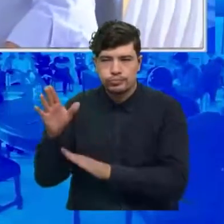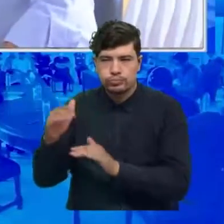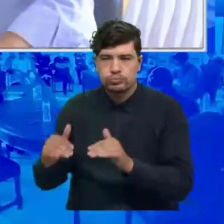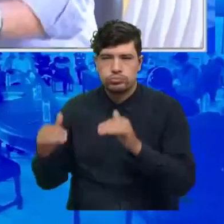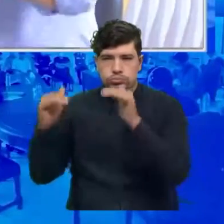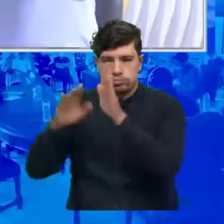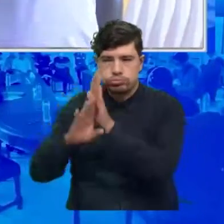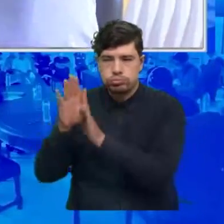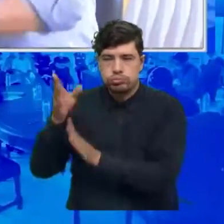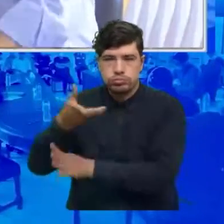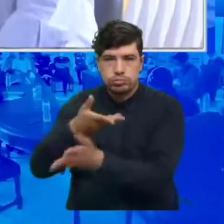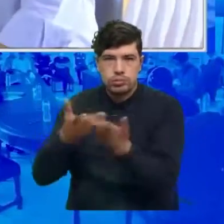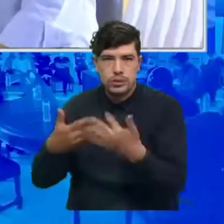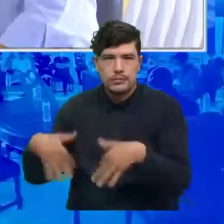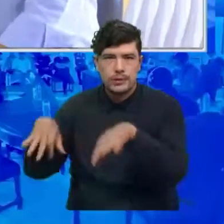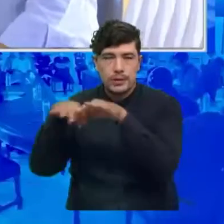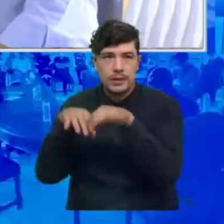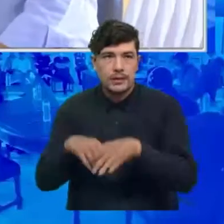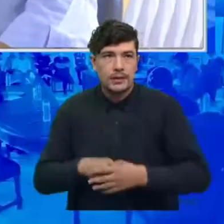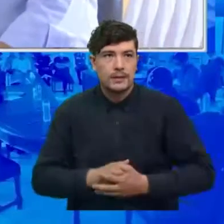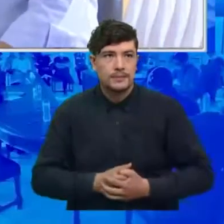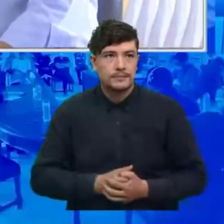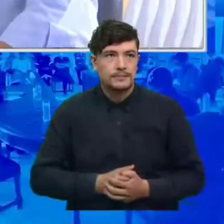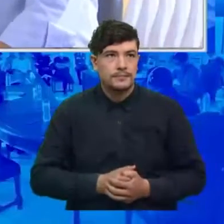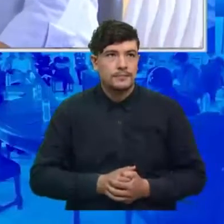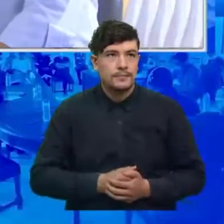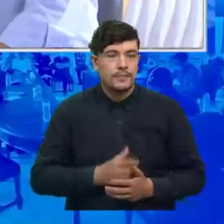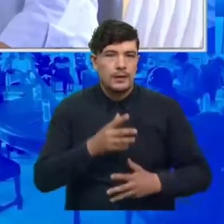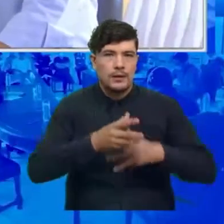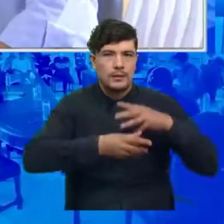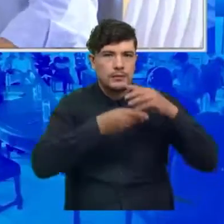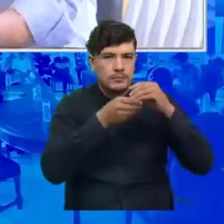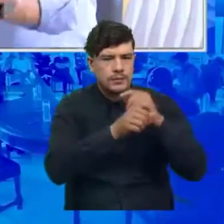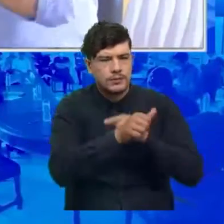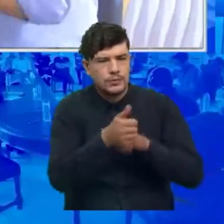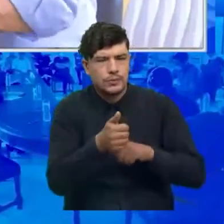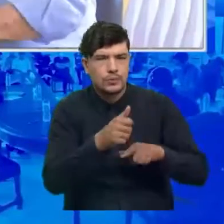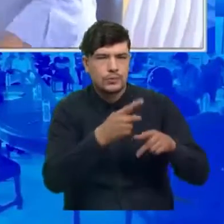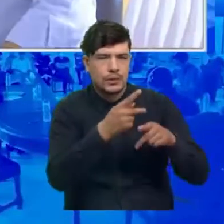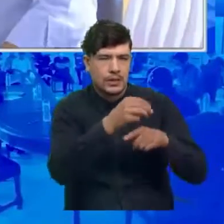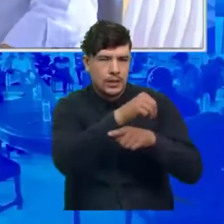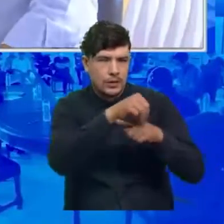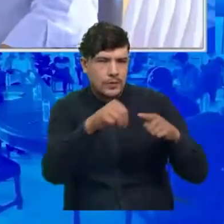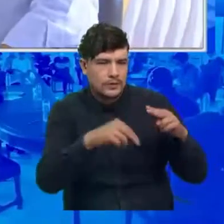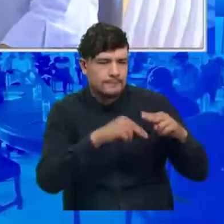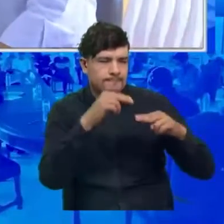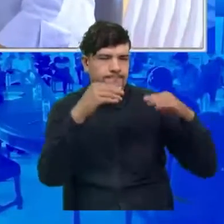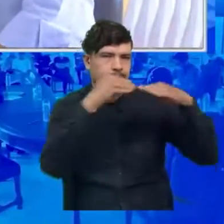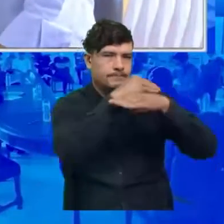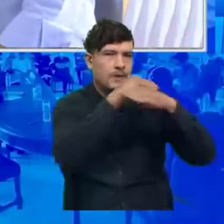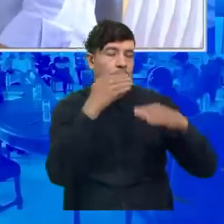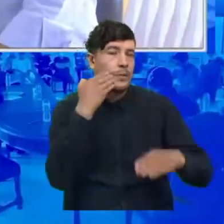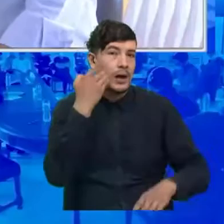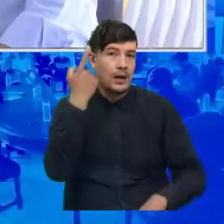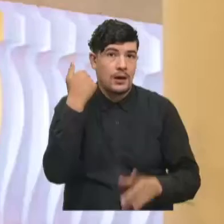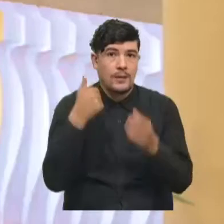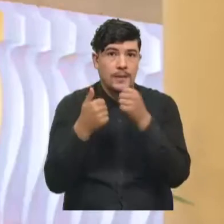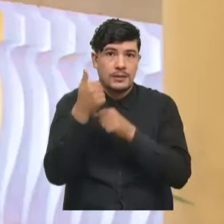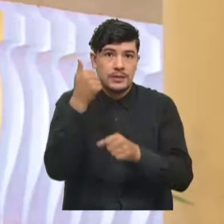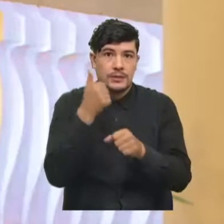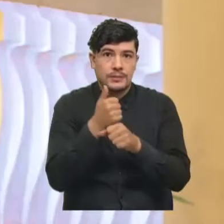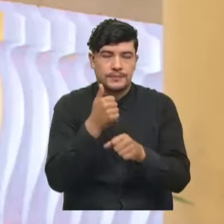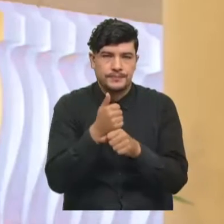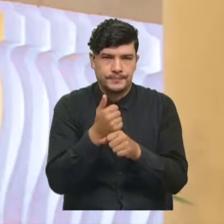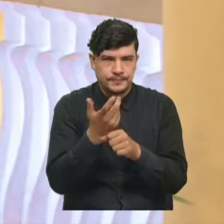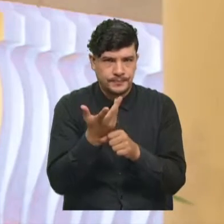corredor importante y avanzar también en la pavimentación de varios kilómetros desafortunadamente pues desde el año pasado la nuestra